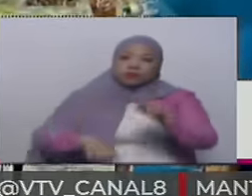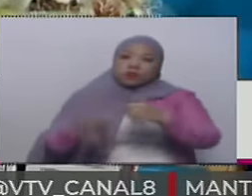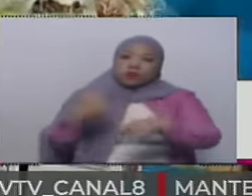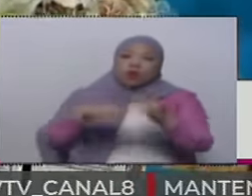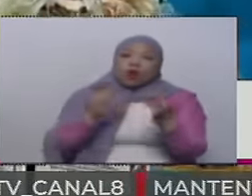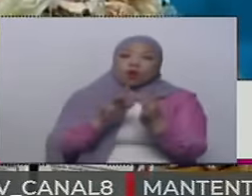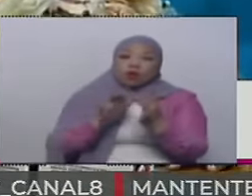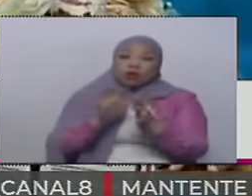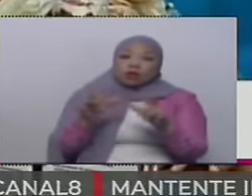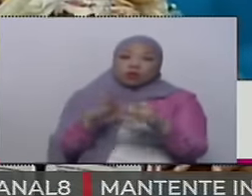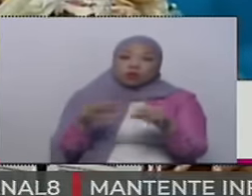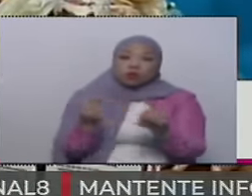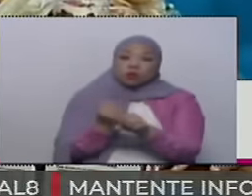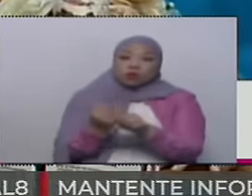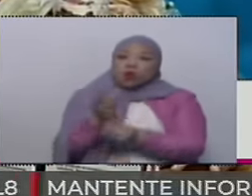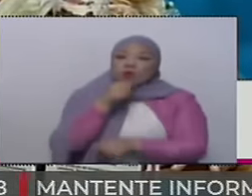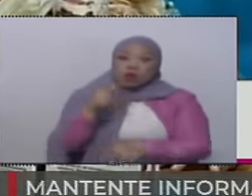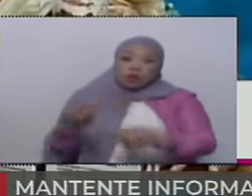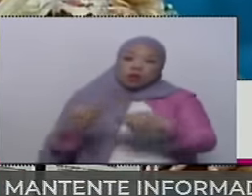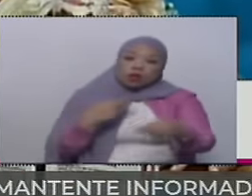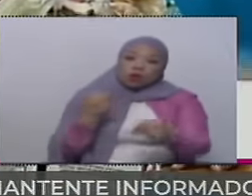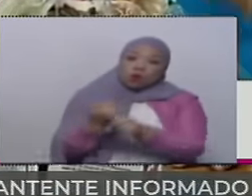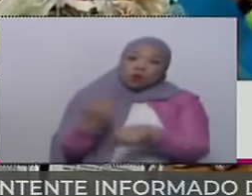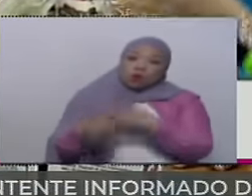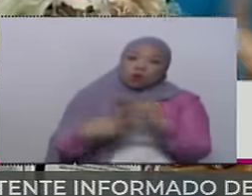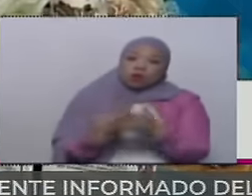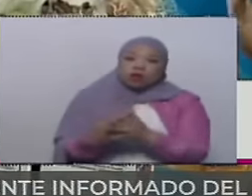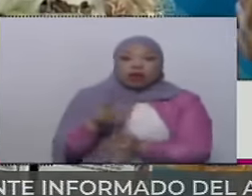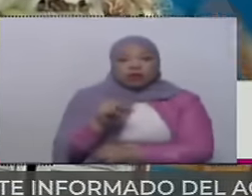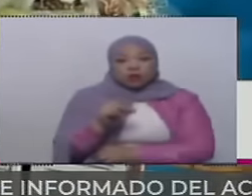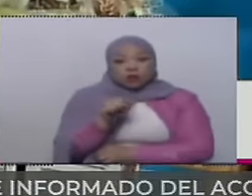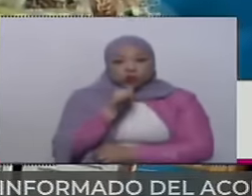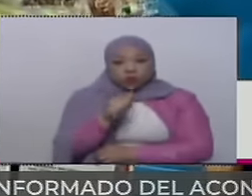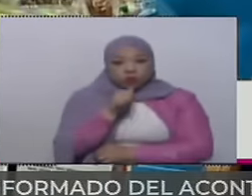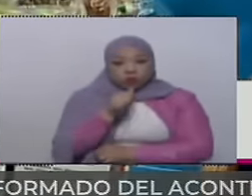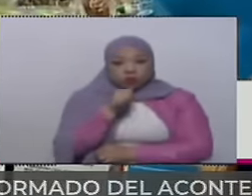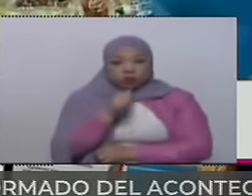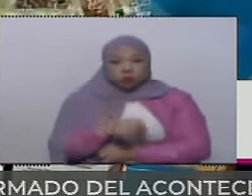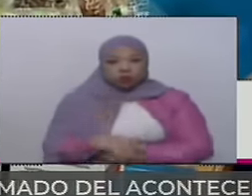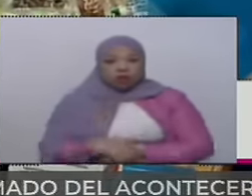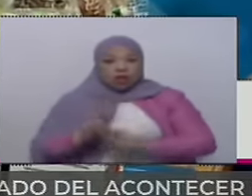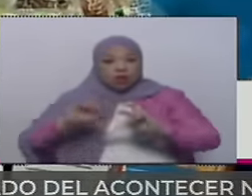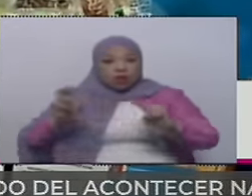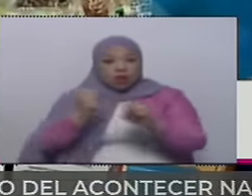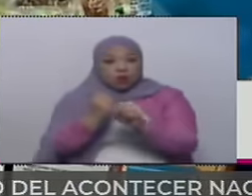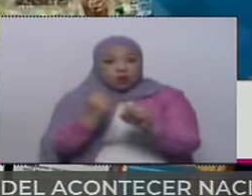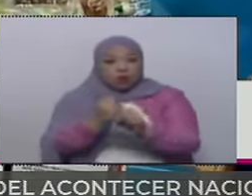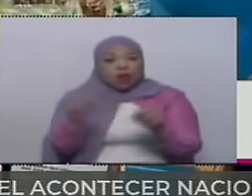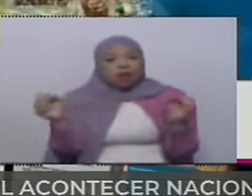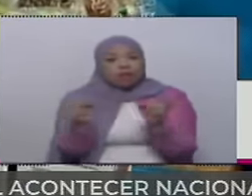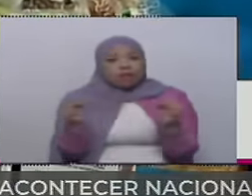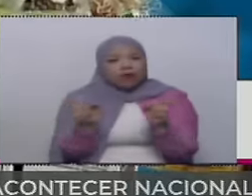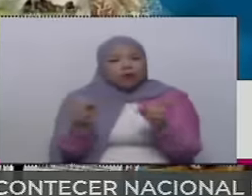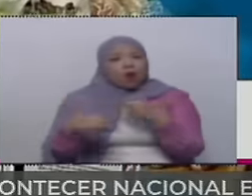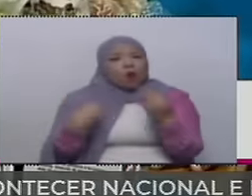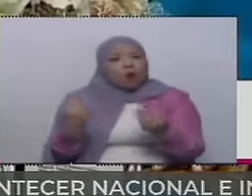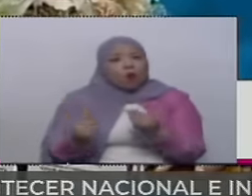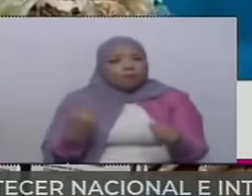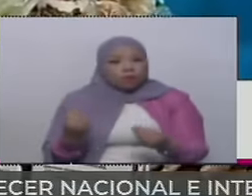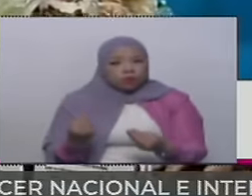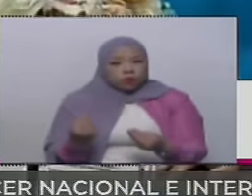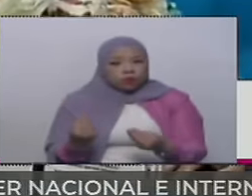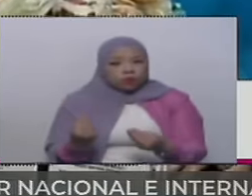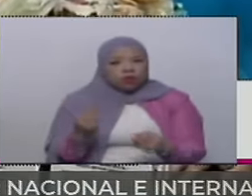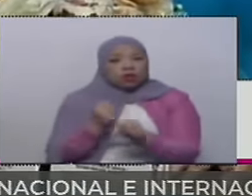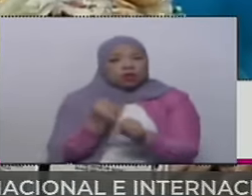directo, sí, sin directo, tanto intermediario. No, sin tanto intermediario. Ellos, segundo, llegan a la puerta. El tema de la refrigeración, ¿cómo es eso? Cuéntame. El